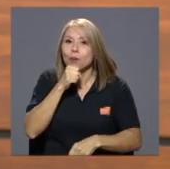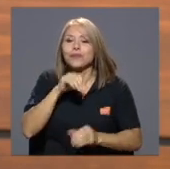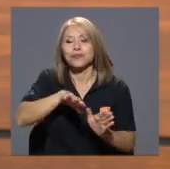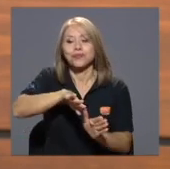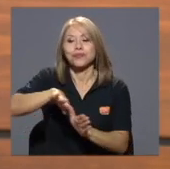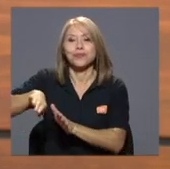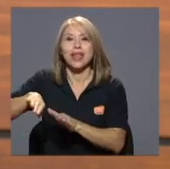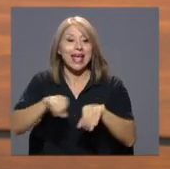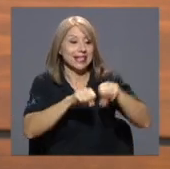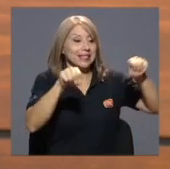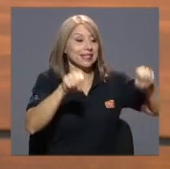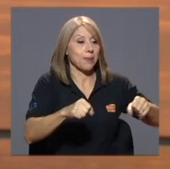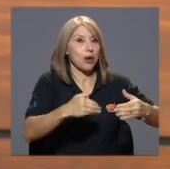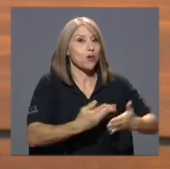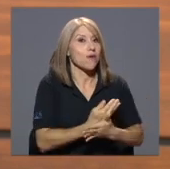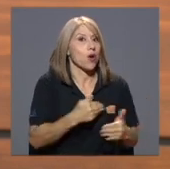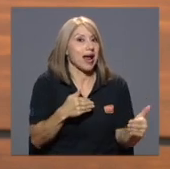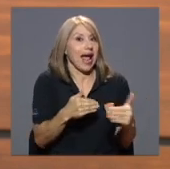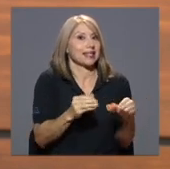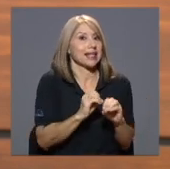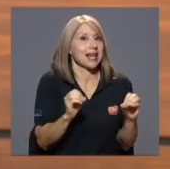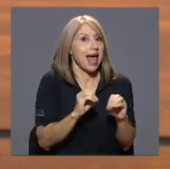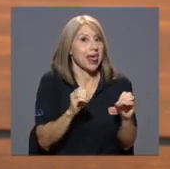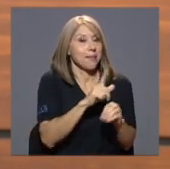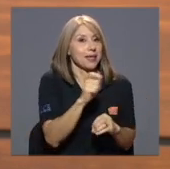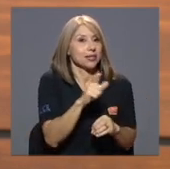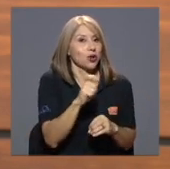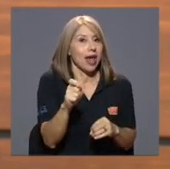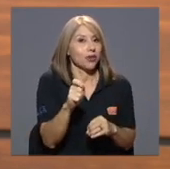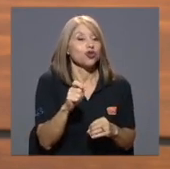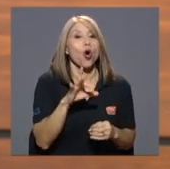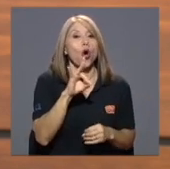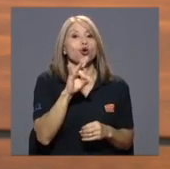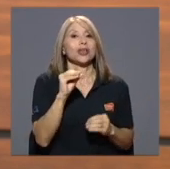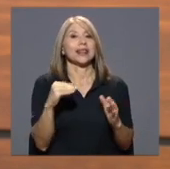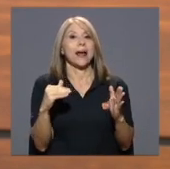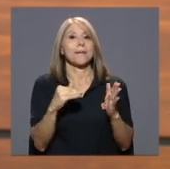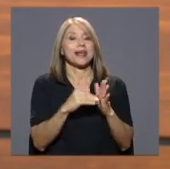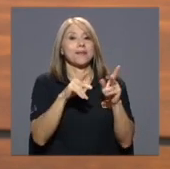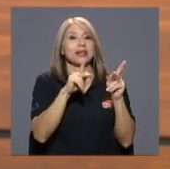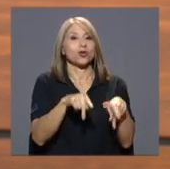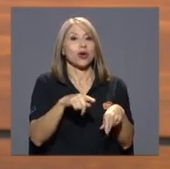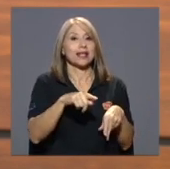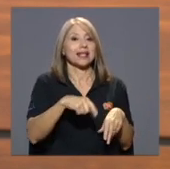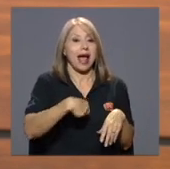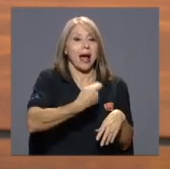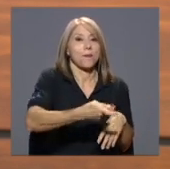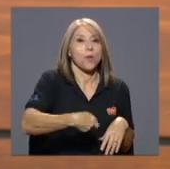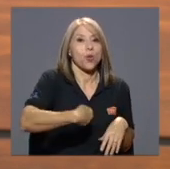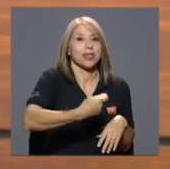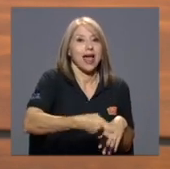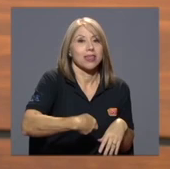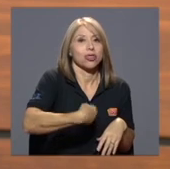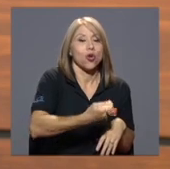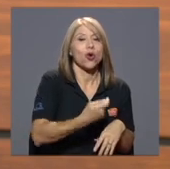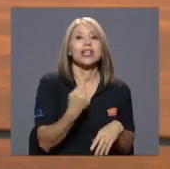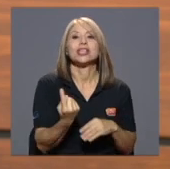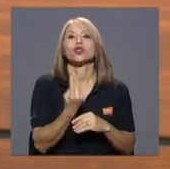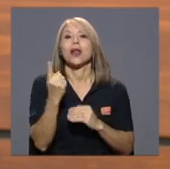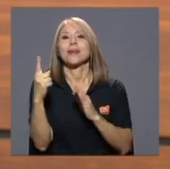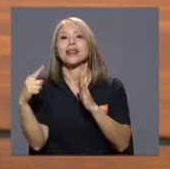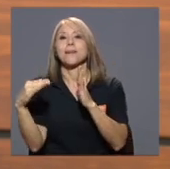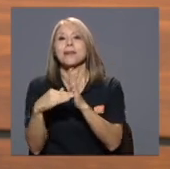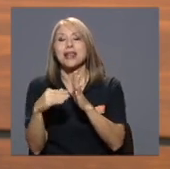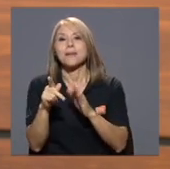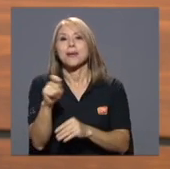no tiene pensionados. Tiene 80.000 personas aportando y 1.000 pensionados. El problema es cuando empieza a haber mucho